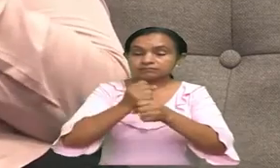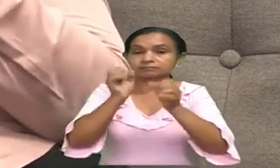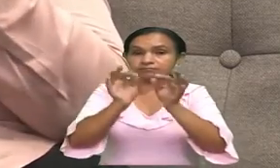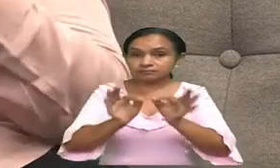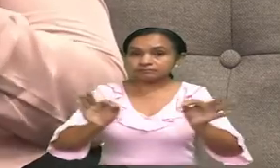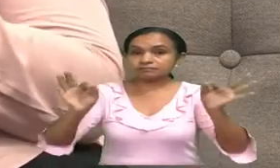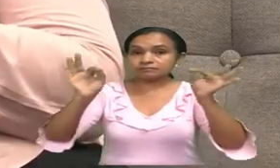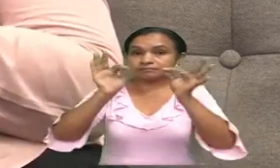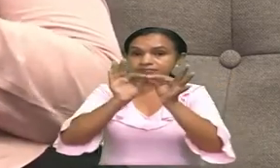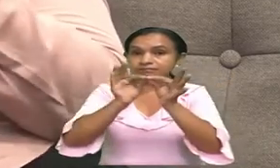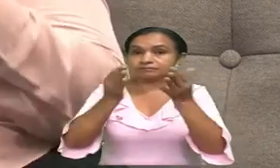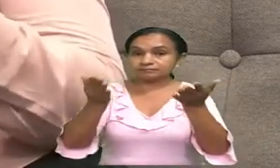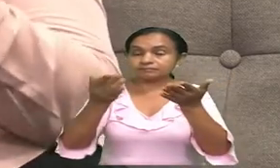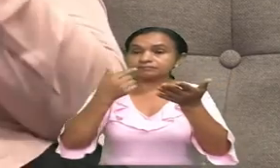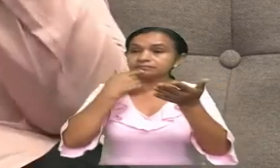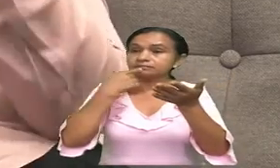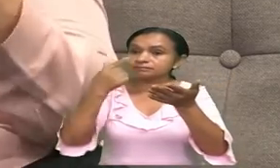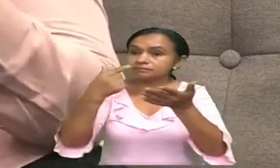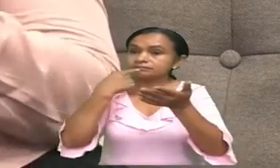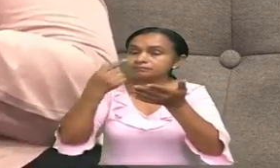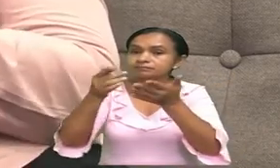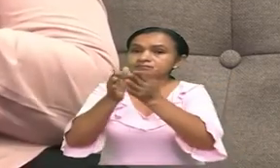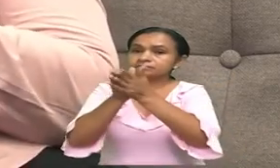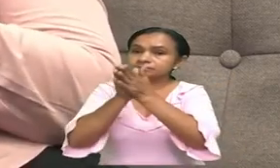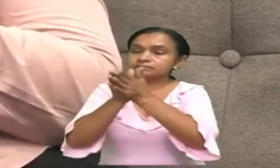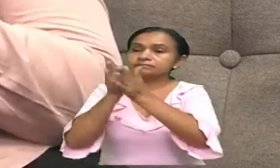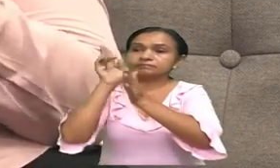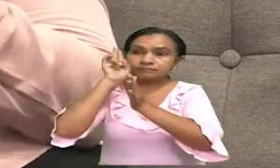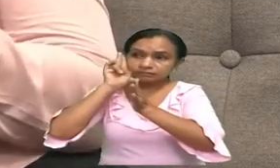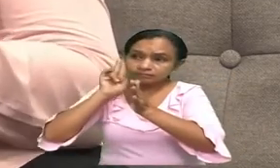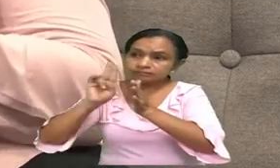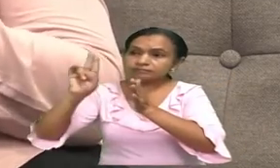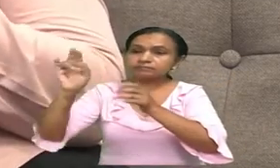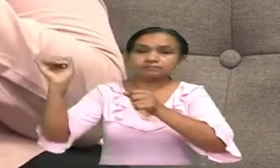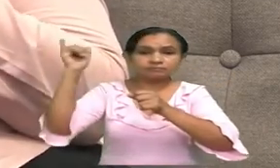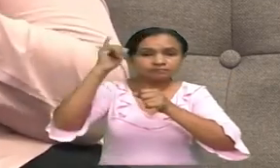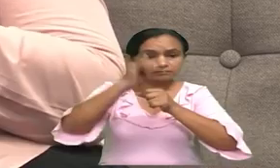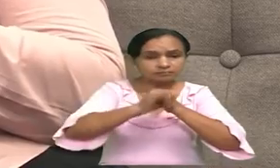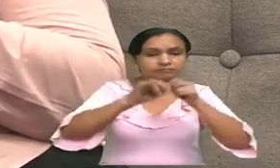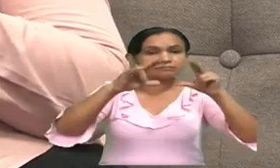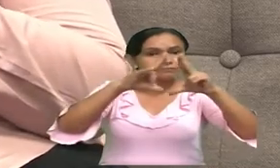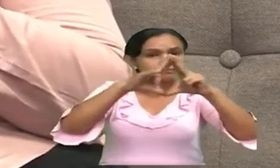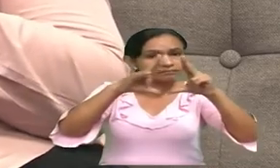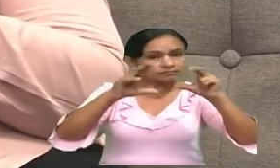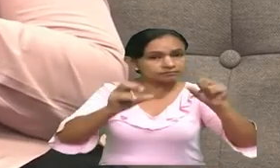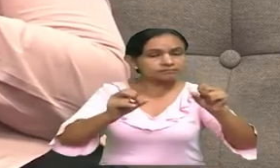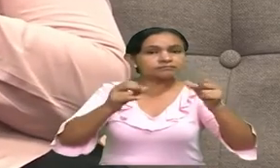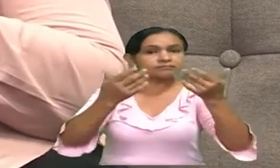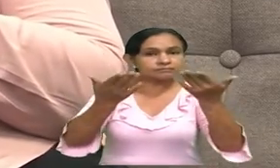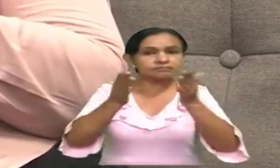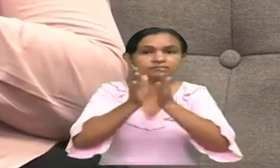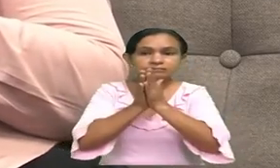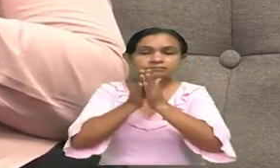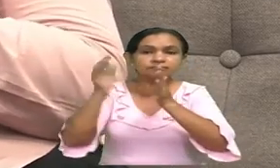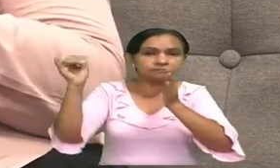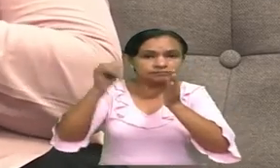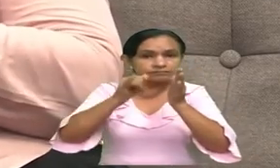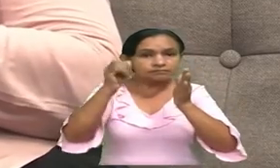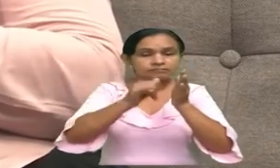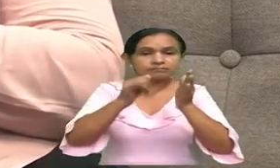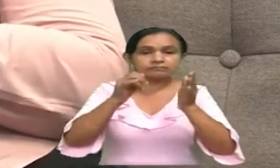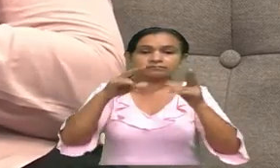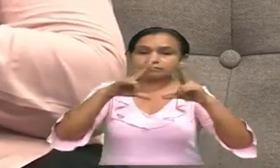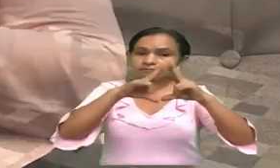gran rol de decirle, a invitar a todas las universidades que vinieran a la sesión de Nicaragua. Y nosotros